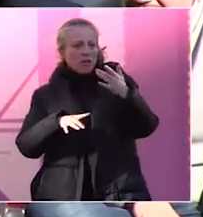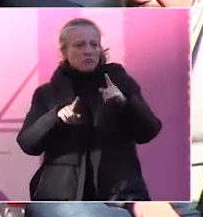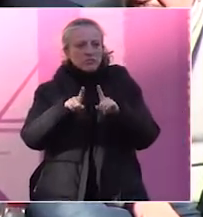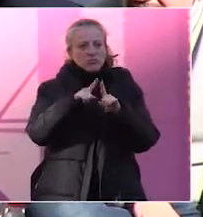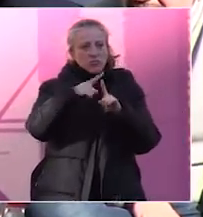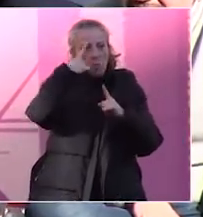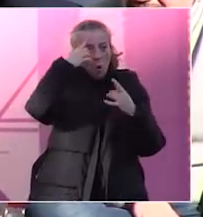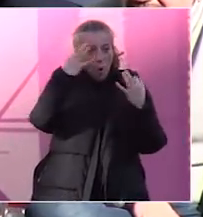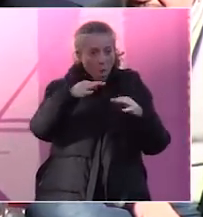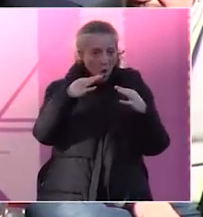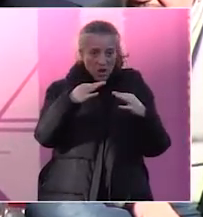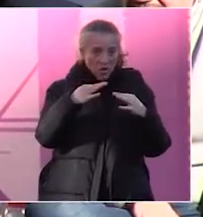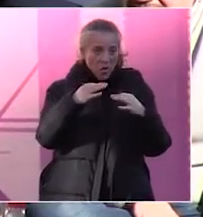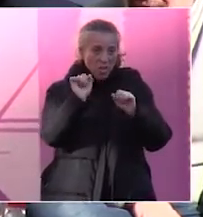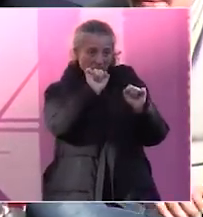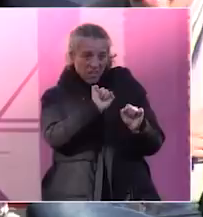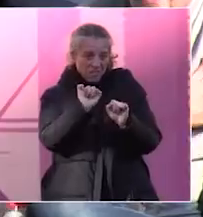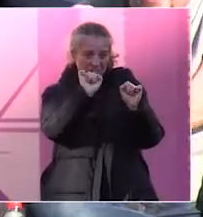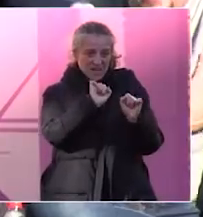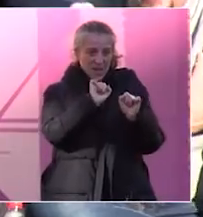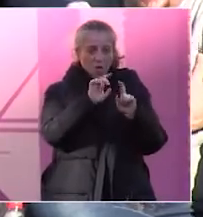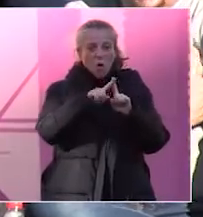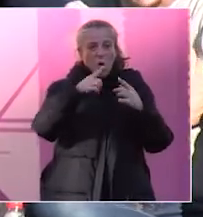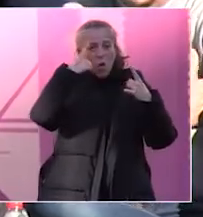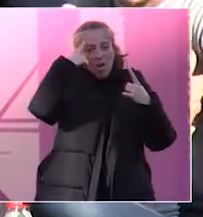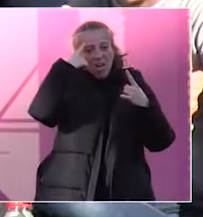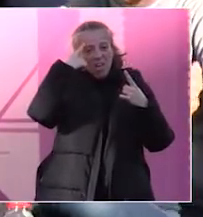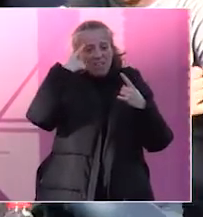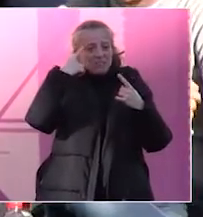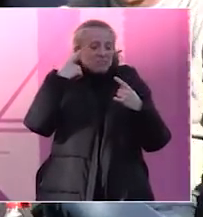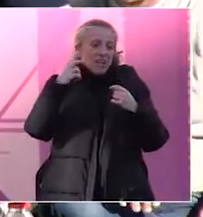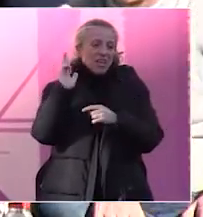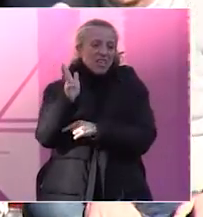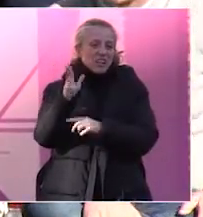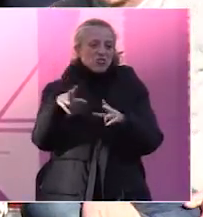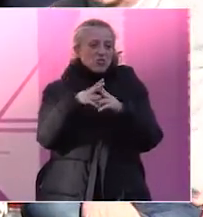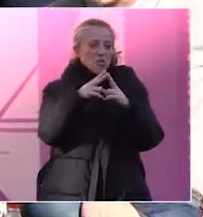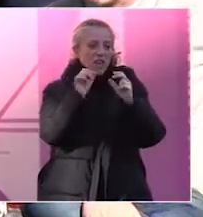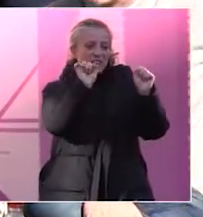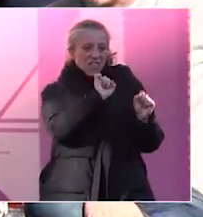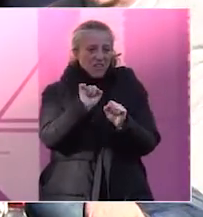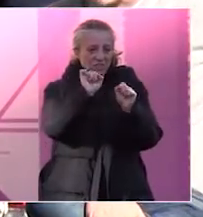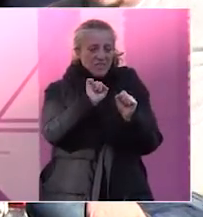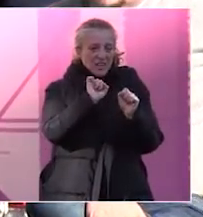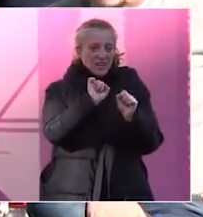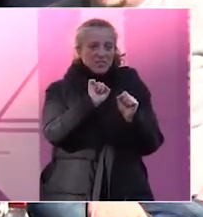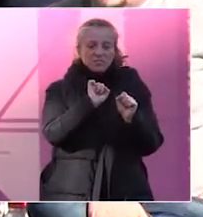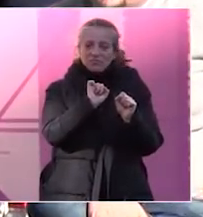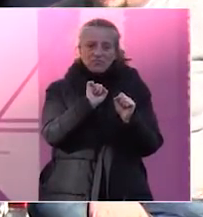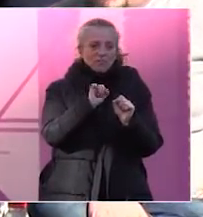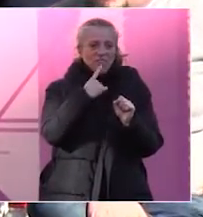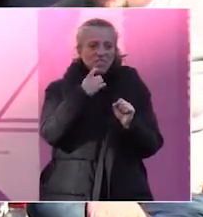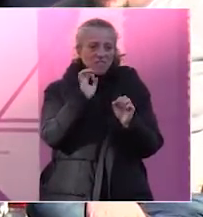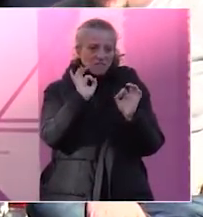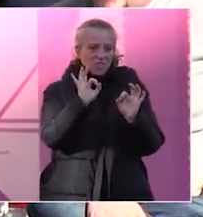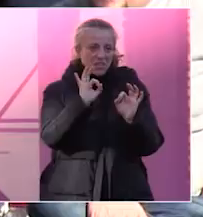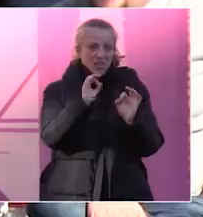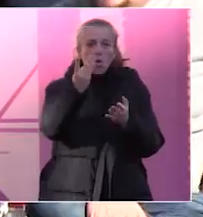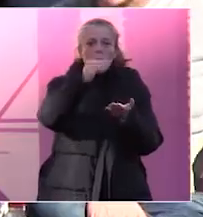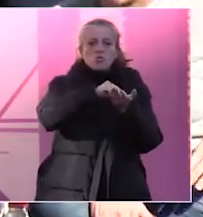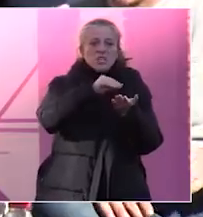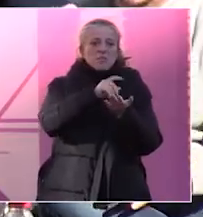común, defender los derechos sociales y defender la soberanía, a veces sin grandes palabras, pero con grandes